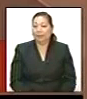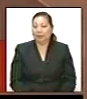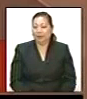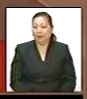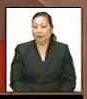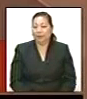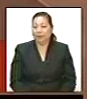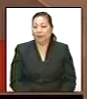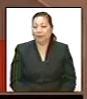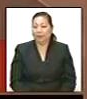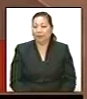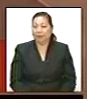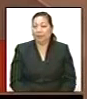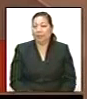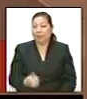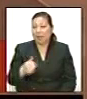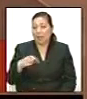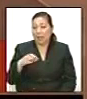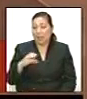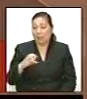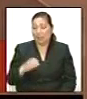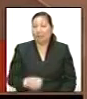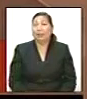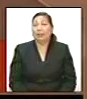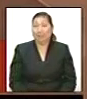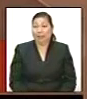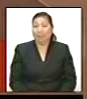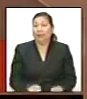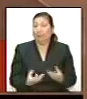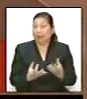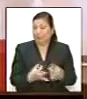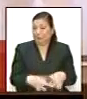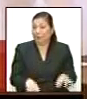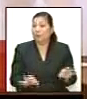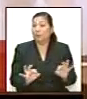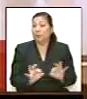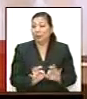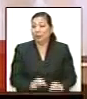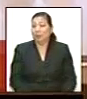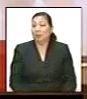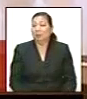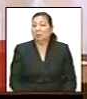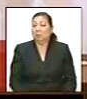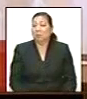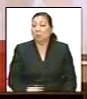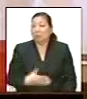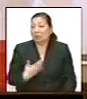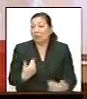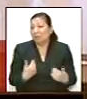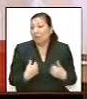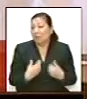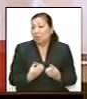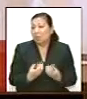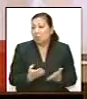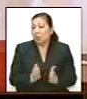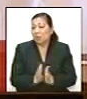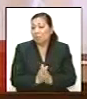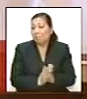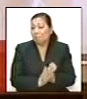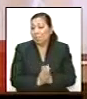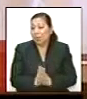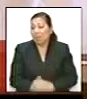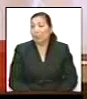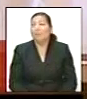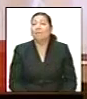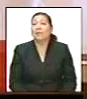efectivamente, APEC es un proceso muy importante y del cual se puede obtener muchos beneficios.